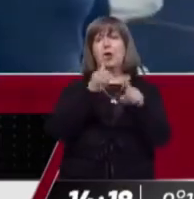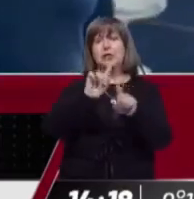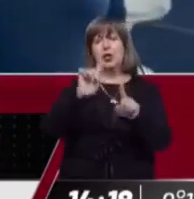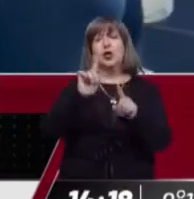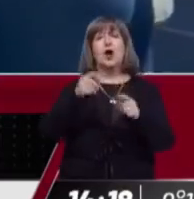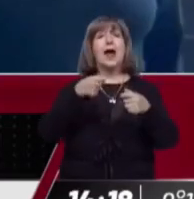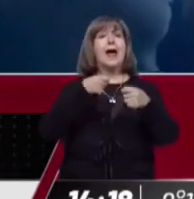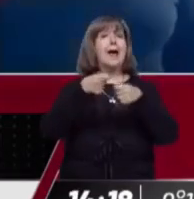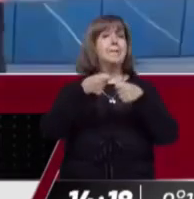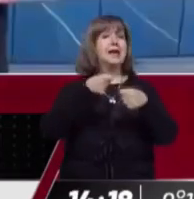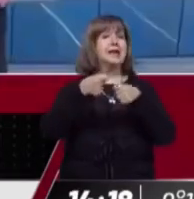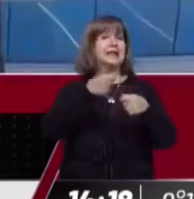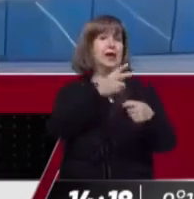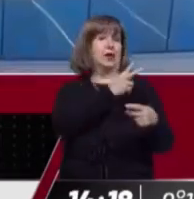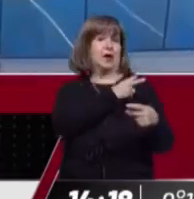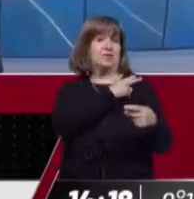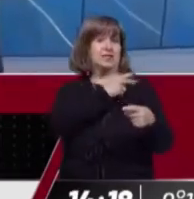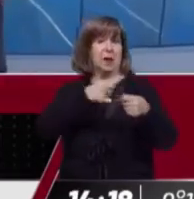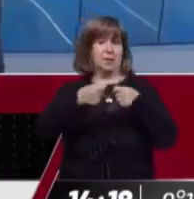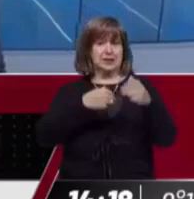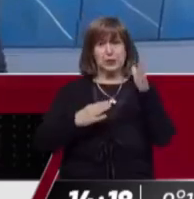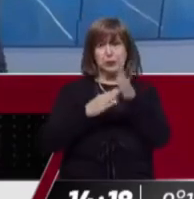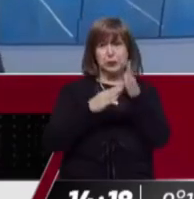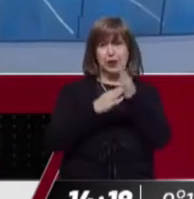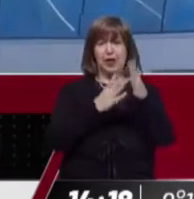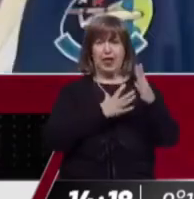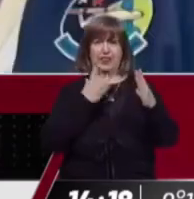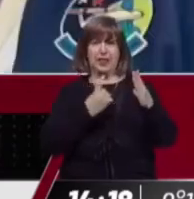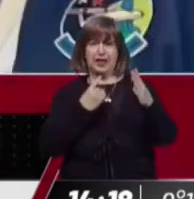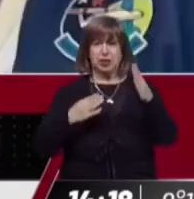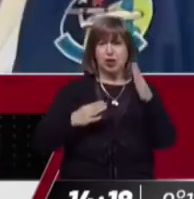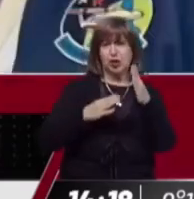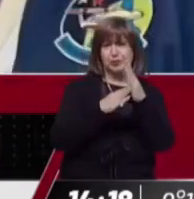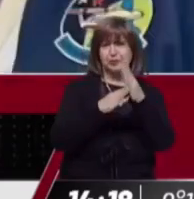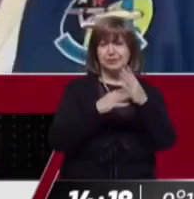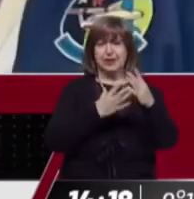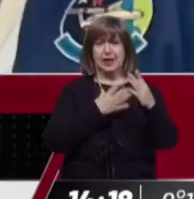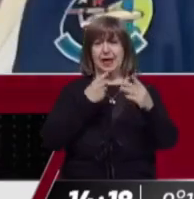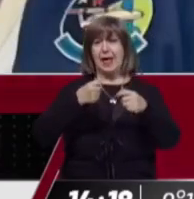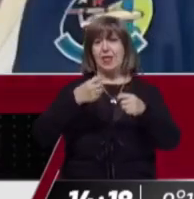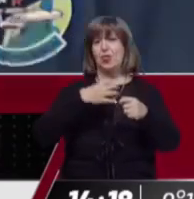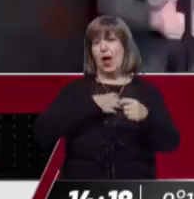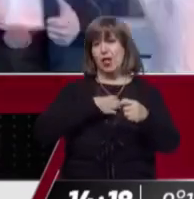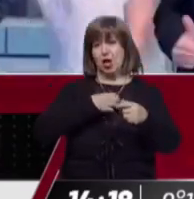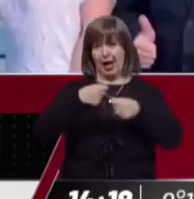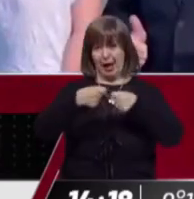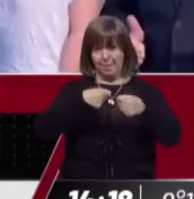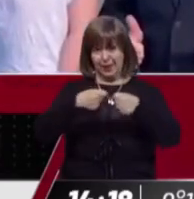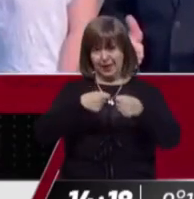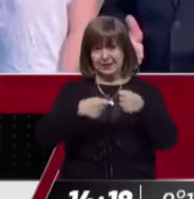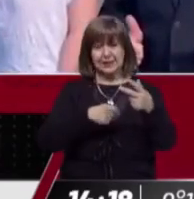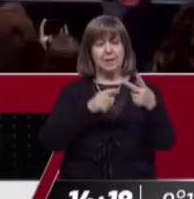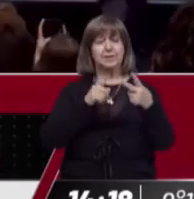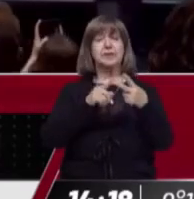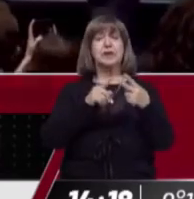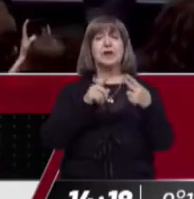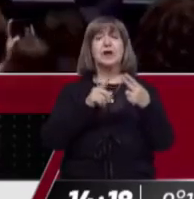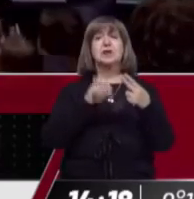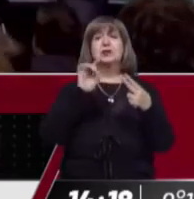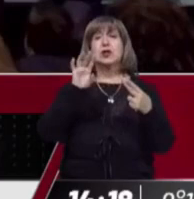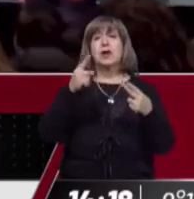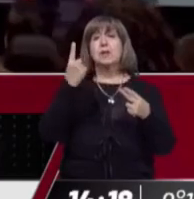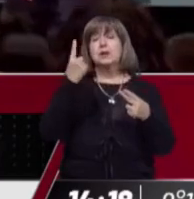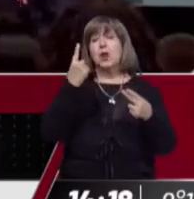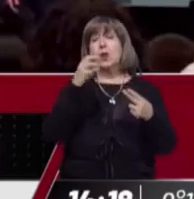políticos entiende. únicamente va a haber a Condoleezza Rice, que fue secretaria de Estado durante la presidencia de George Bush, hijo,